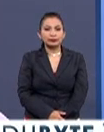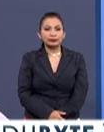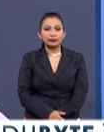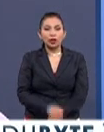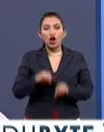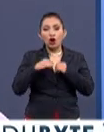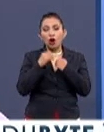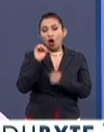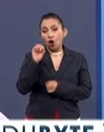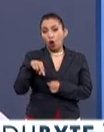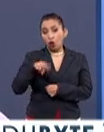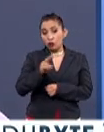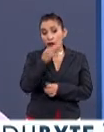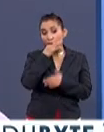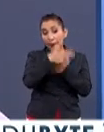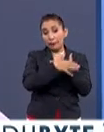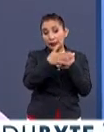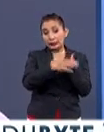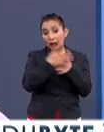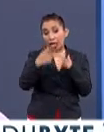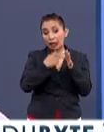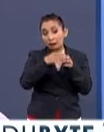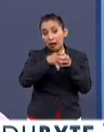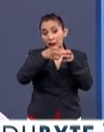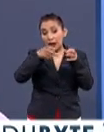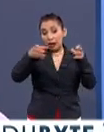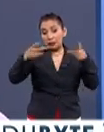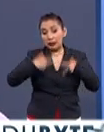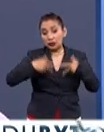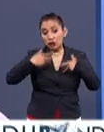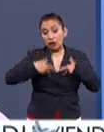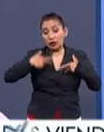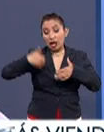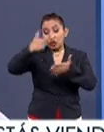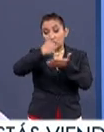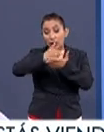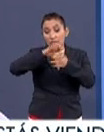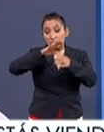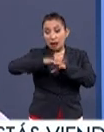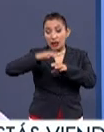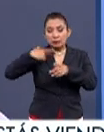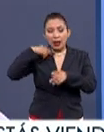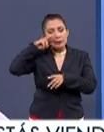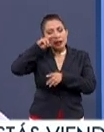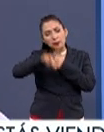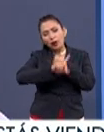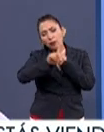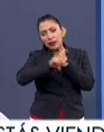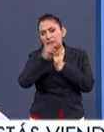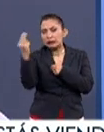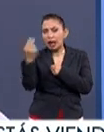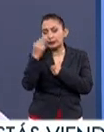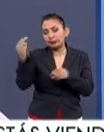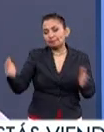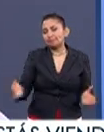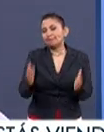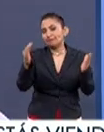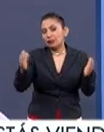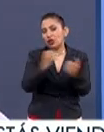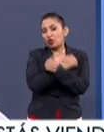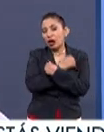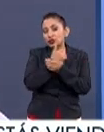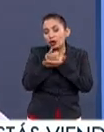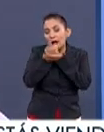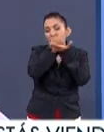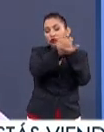La Organización de las Naciones Unidas ha advertido sobre el constante crecimiento poblacional en las grandes urbes. Para atender esta problemática es necesario impulsar una educación